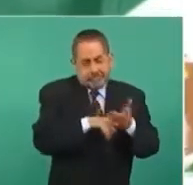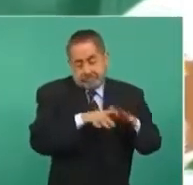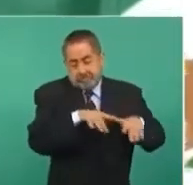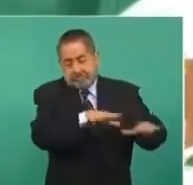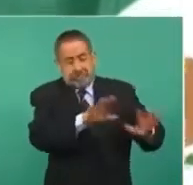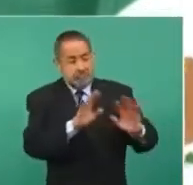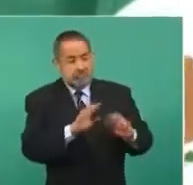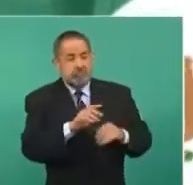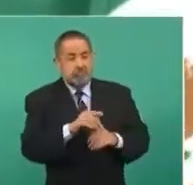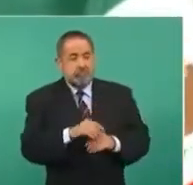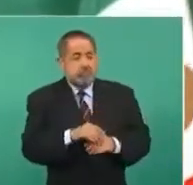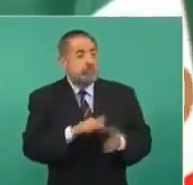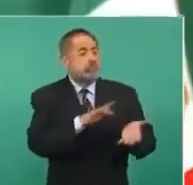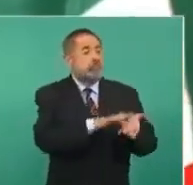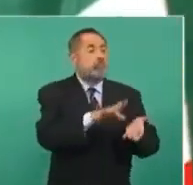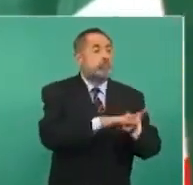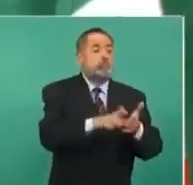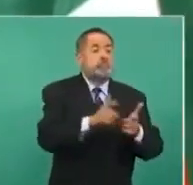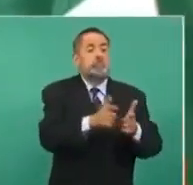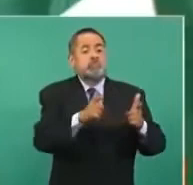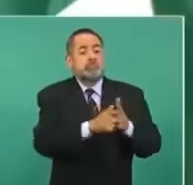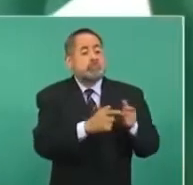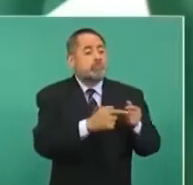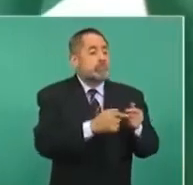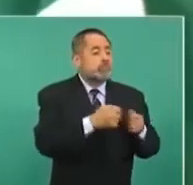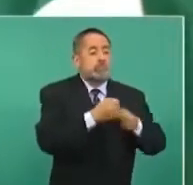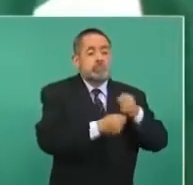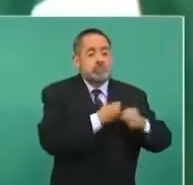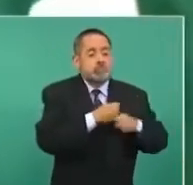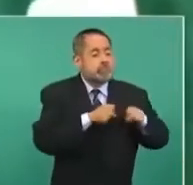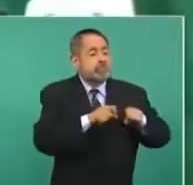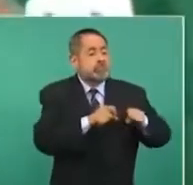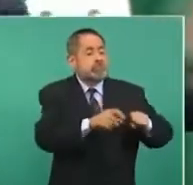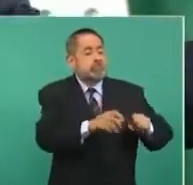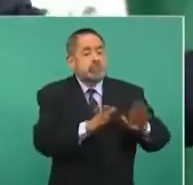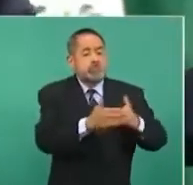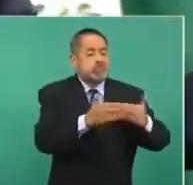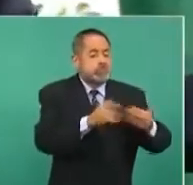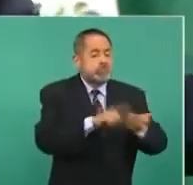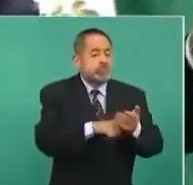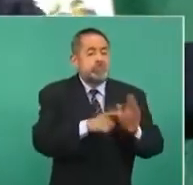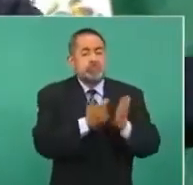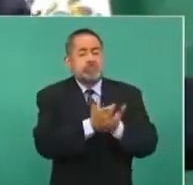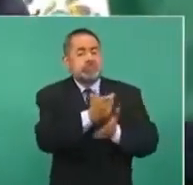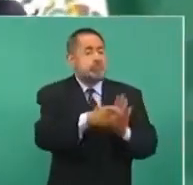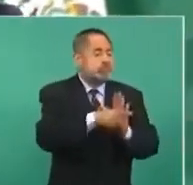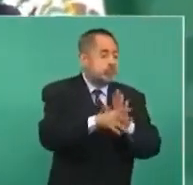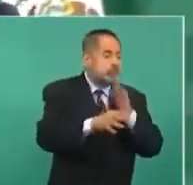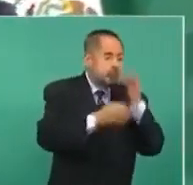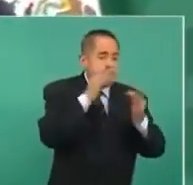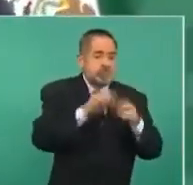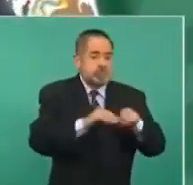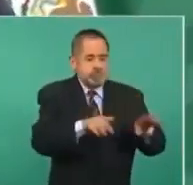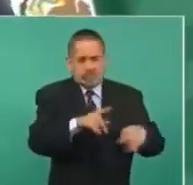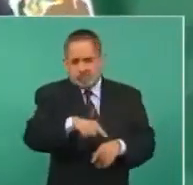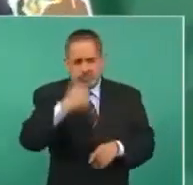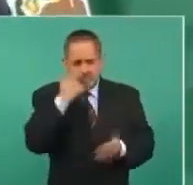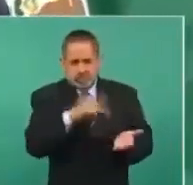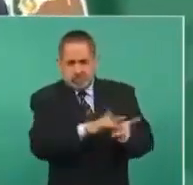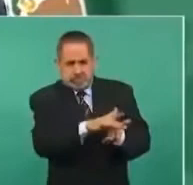y pueden estar apoyando a partidos conservadores y a medios de información,